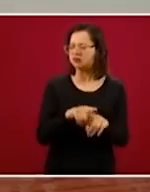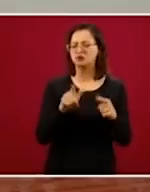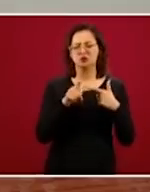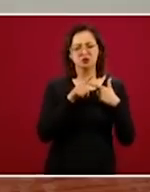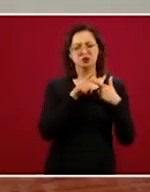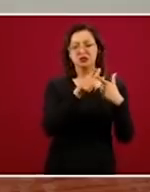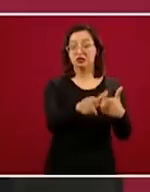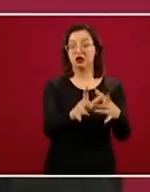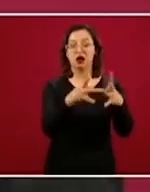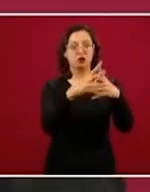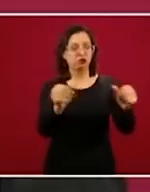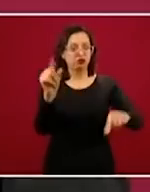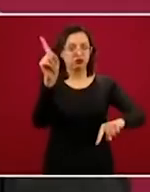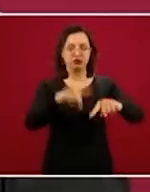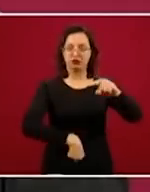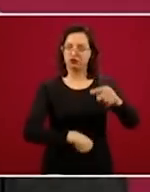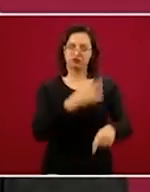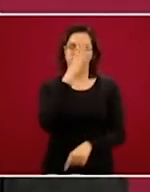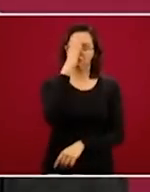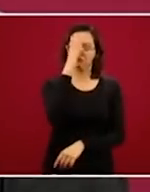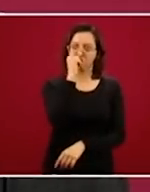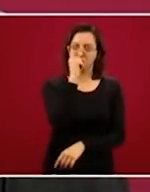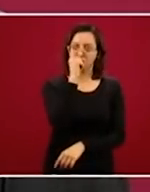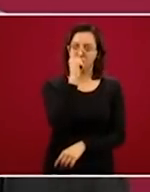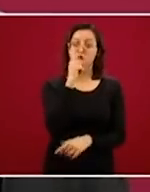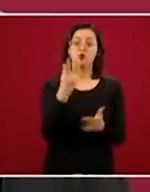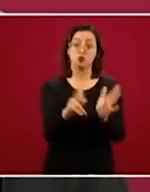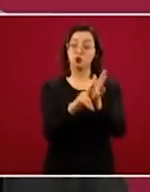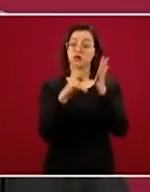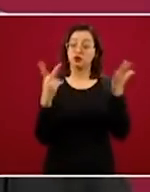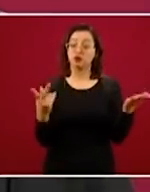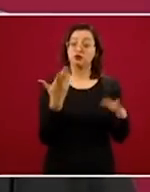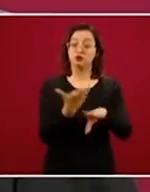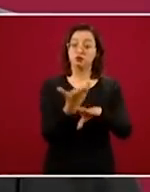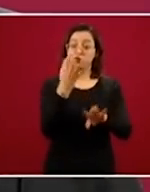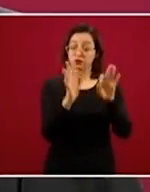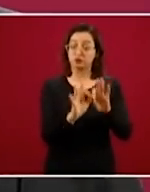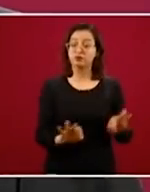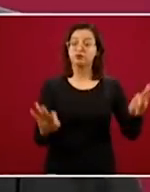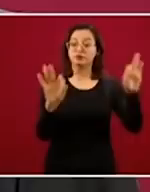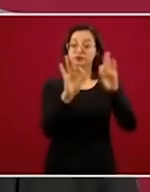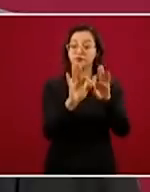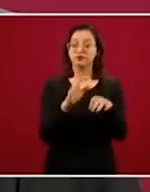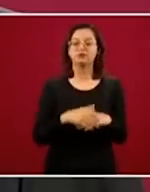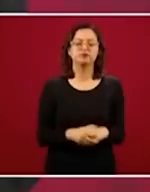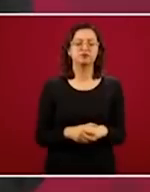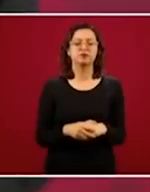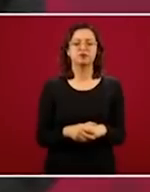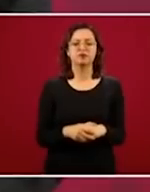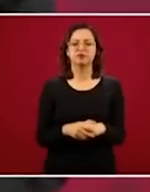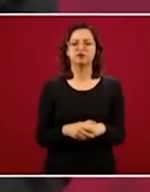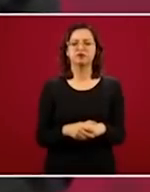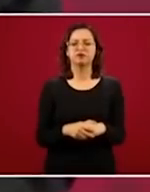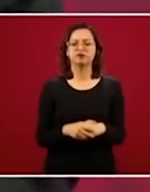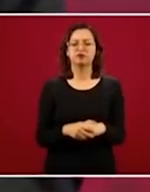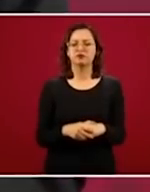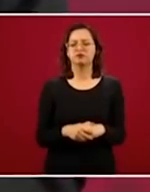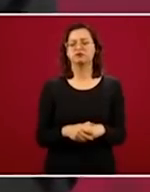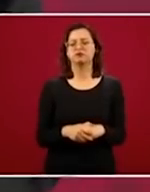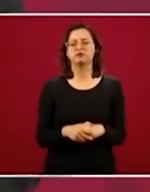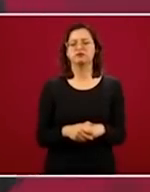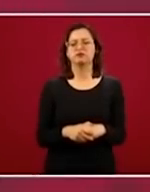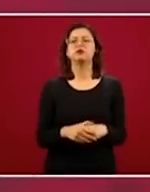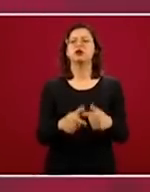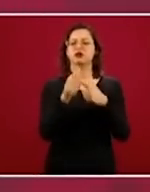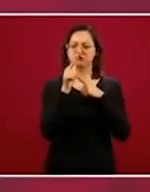no pueden desaparecer son muy importantes que siga existiendo